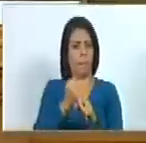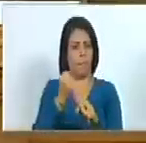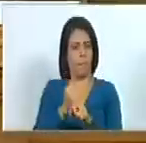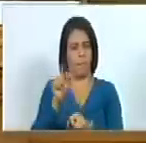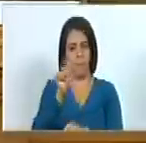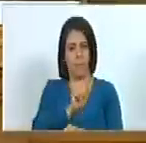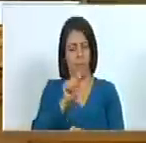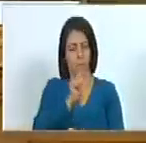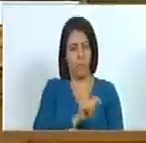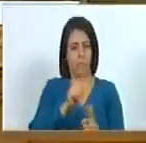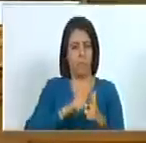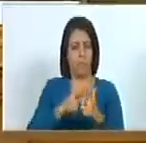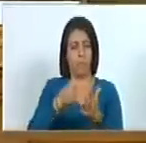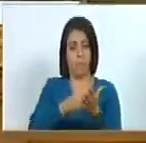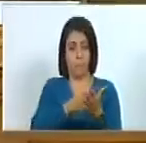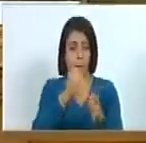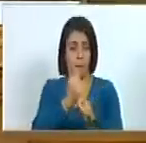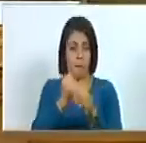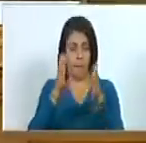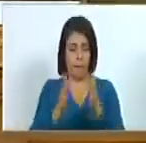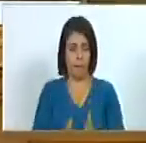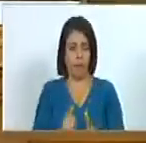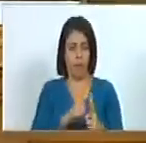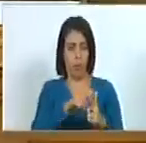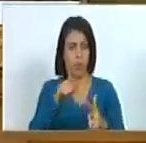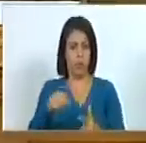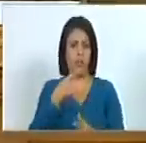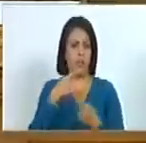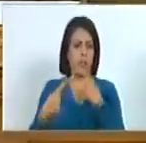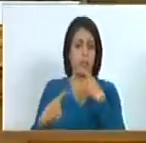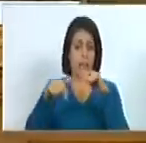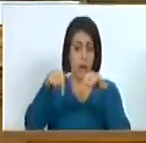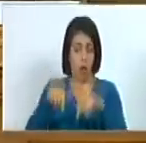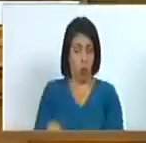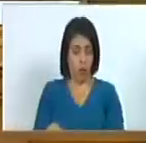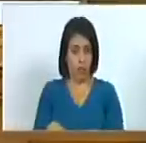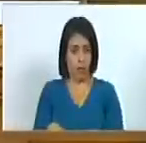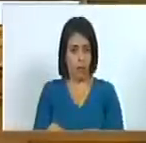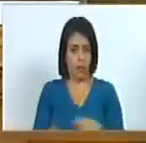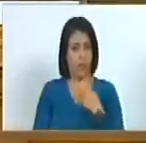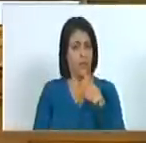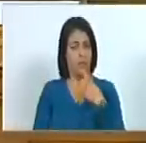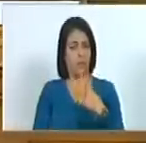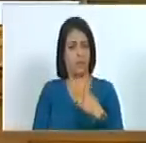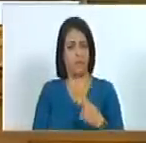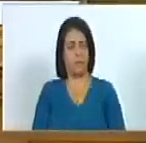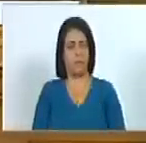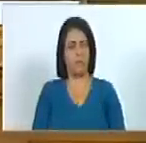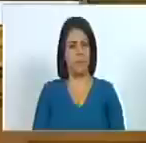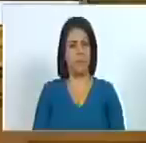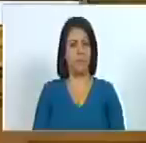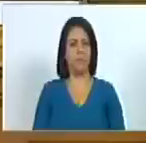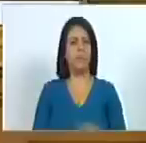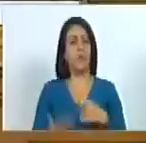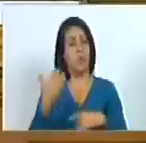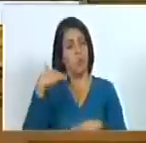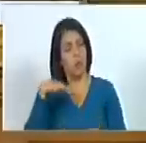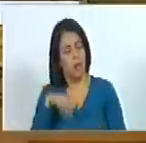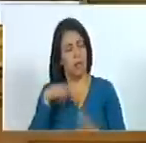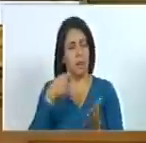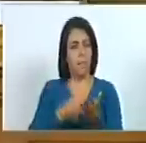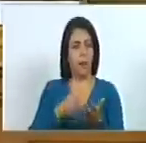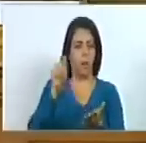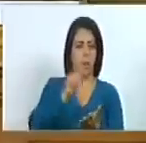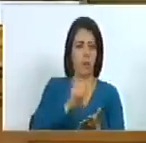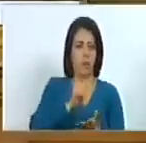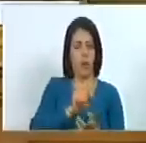trabajadoras y el salario de los trabajadores. Entonces a mí que no me vengan ahora con debió haber sido así el salario o